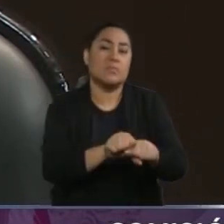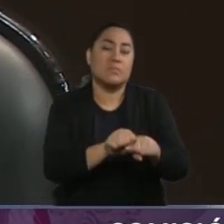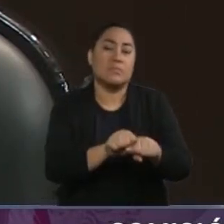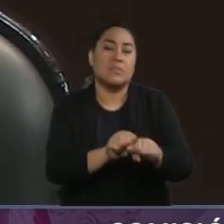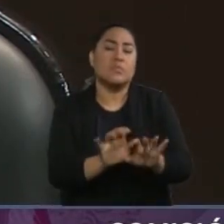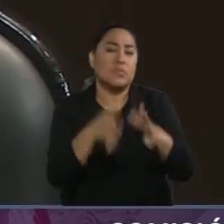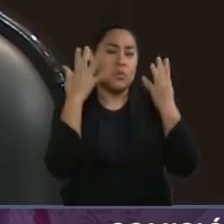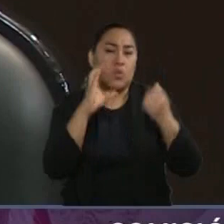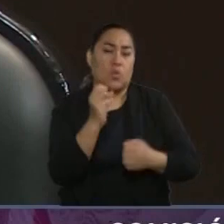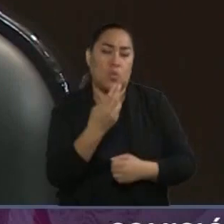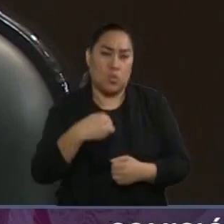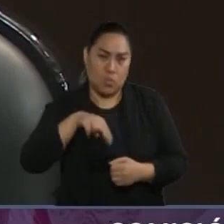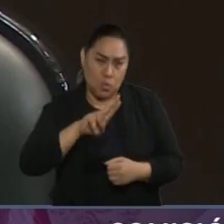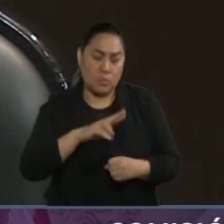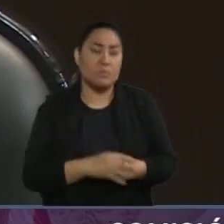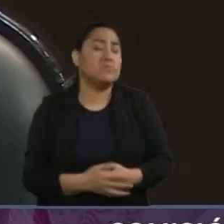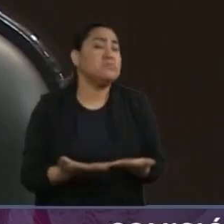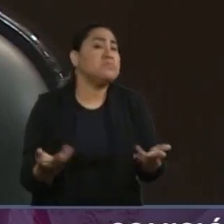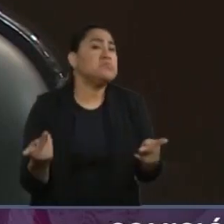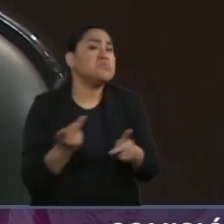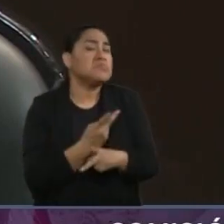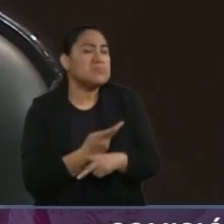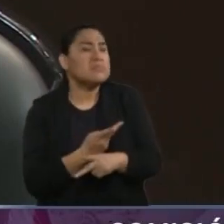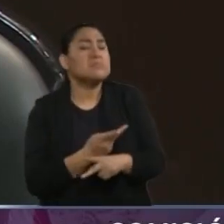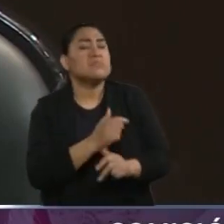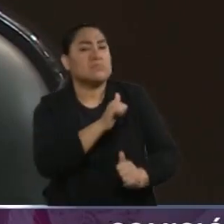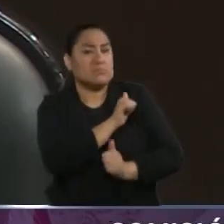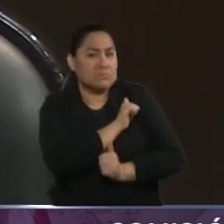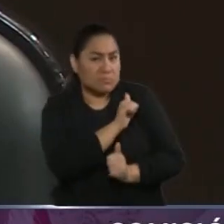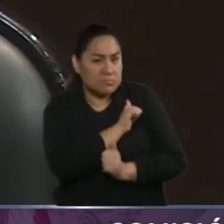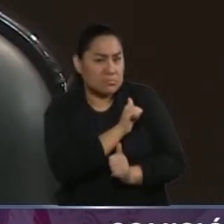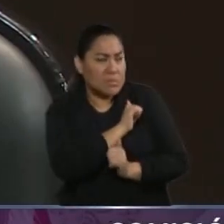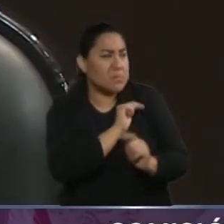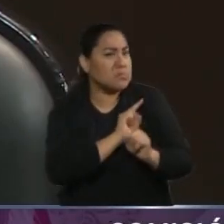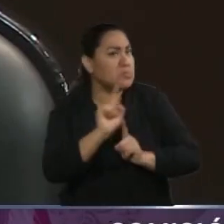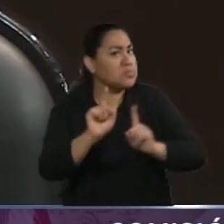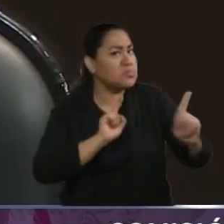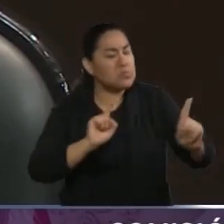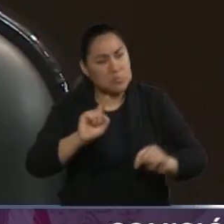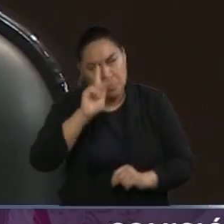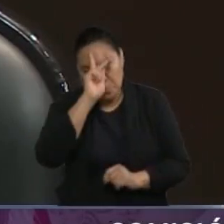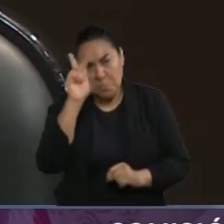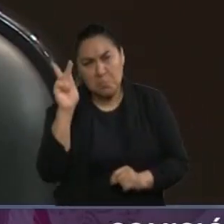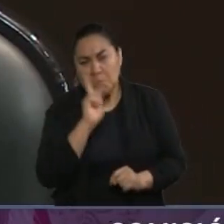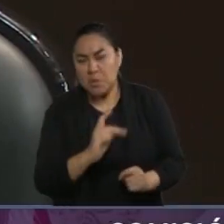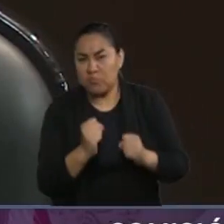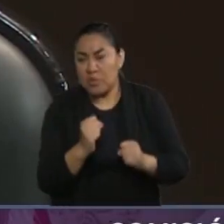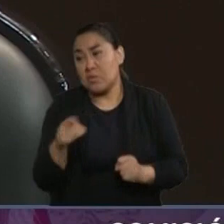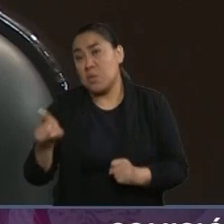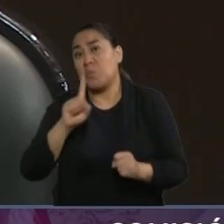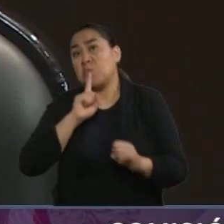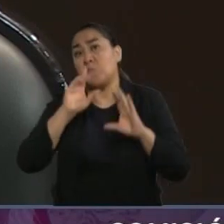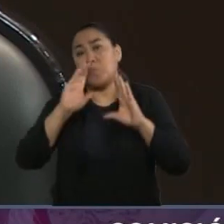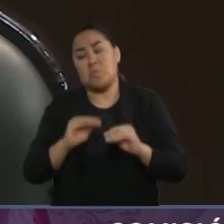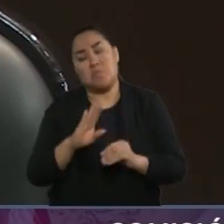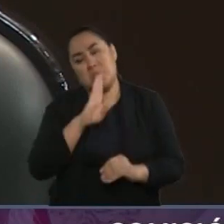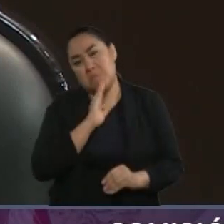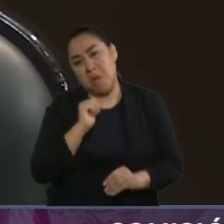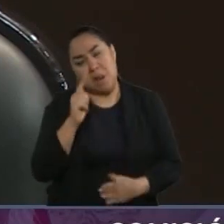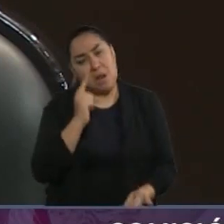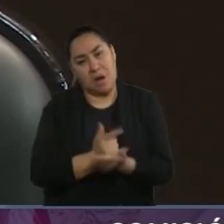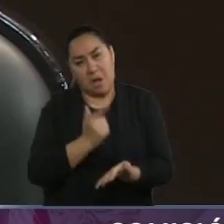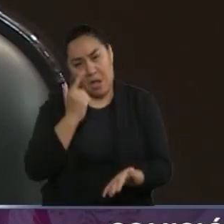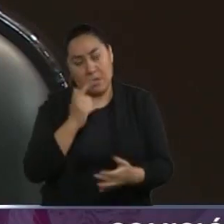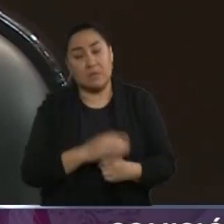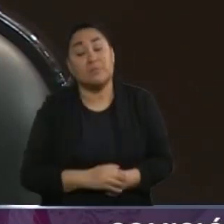se ha hecho una defensa inexplicable del ejército y de las fuerzas armadas y eso está bajo su responsabilidad el callar está